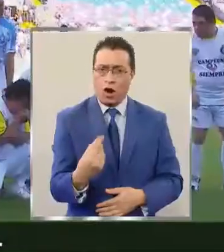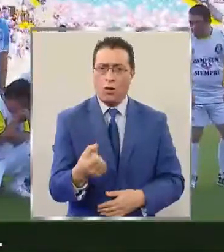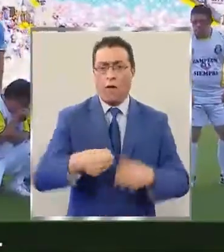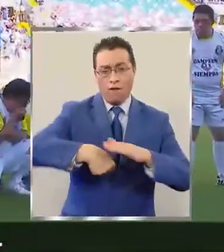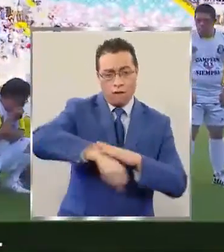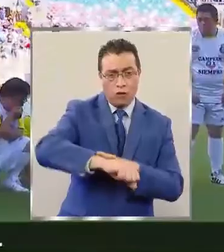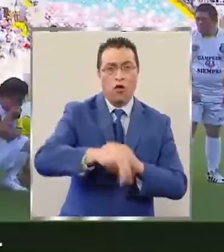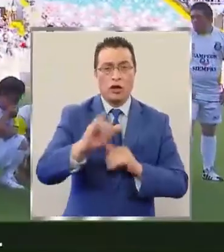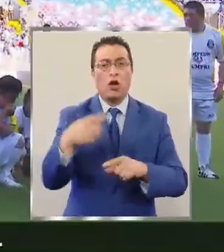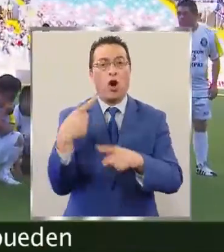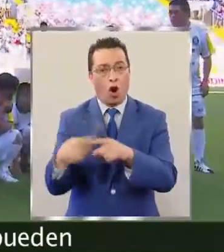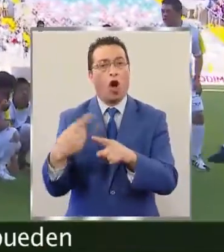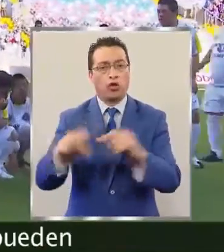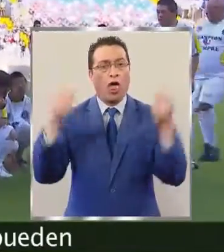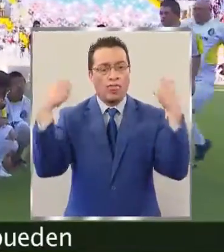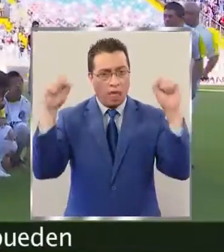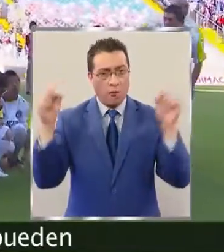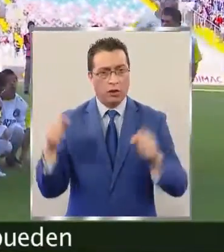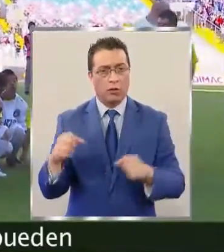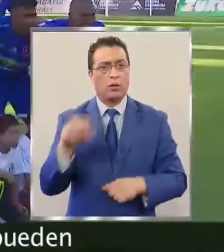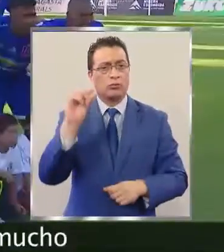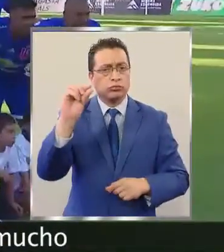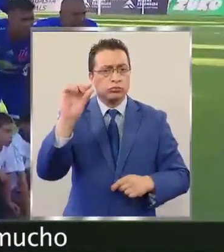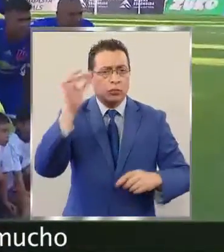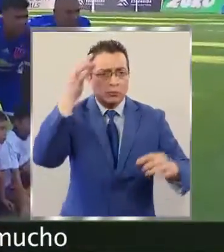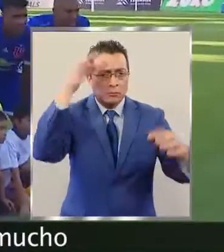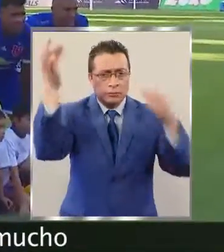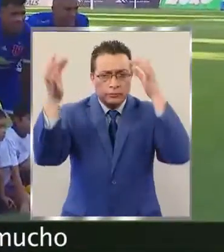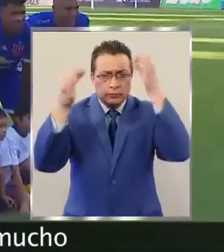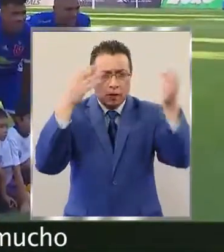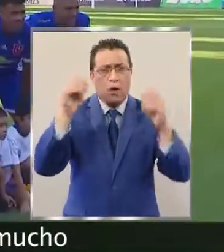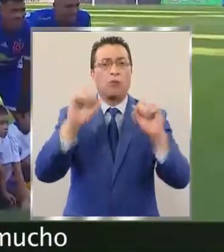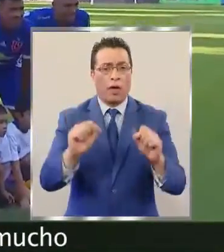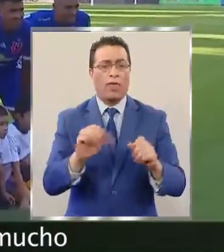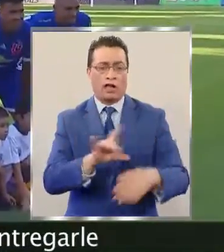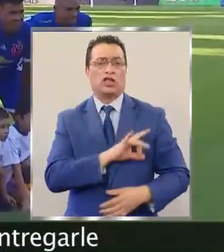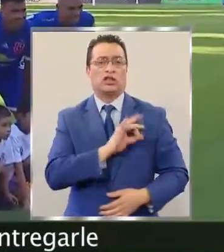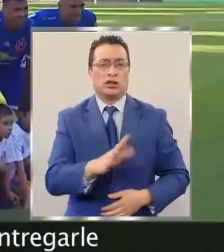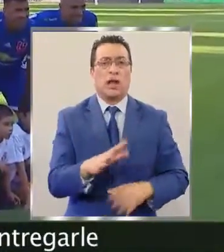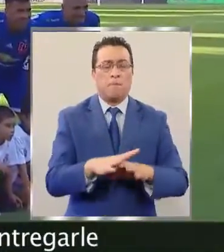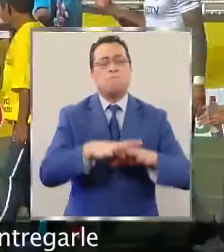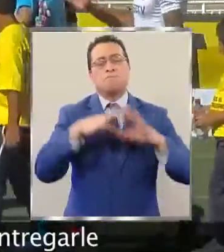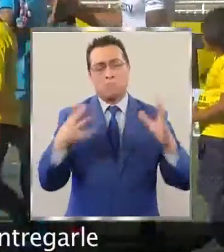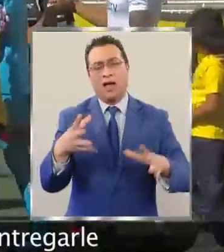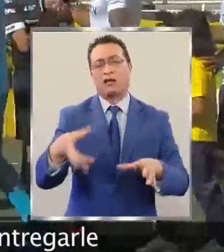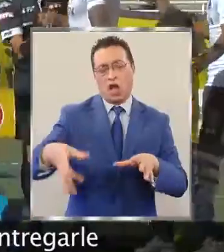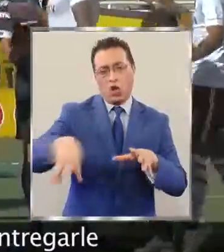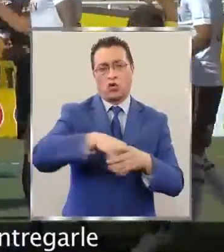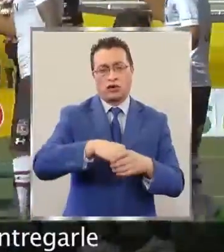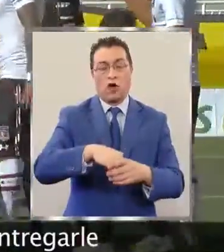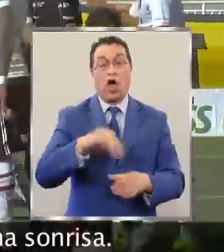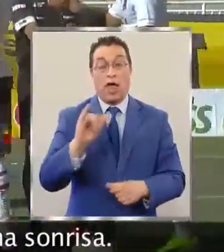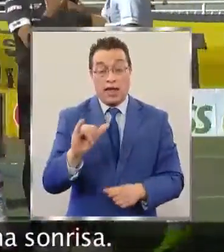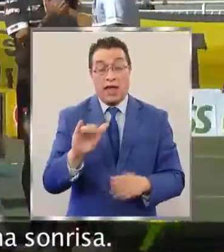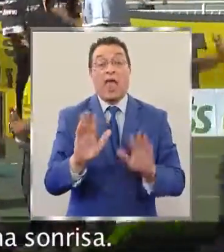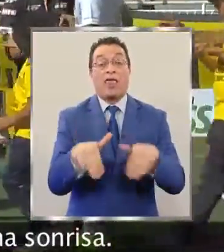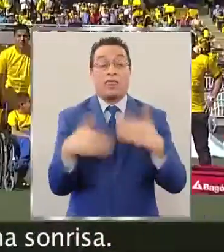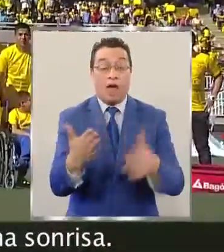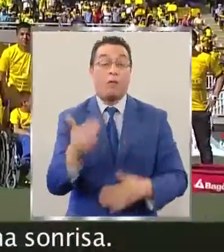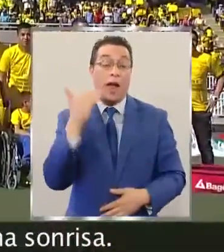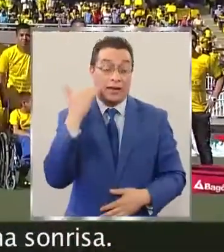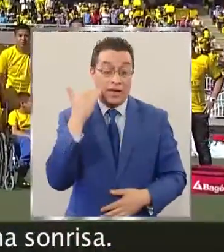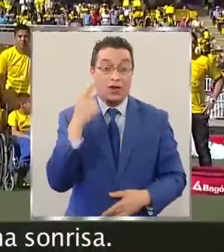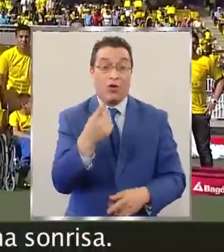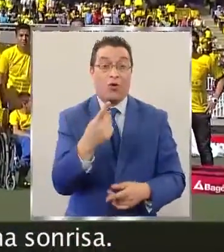fútbol como en otros deportes, pequeños detalles que pueden hacer de Chile un país mucho más inclusivo y de paso entregarle a un niño